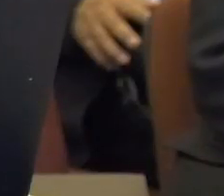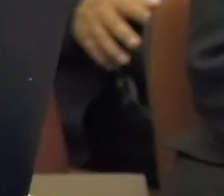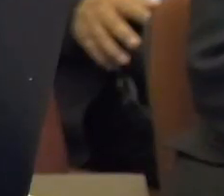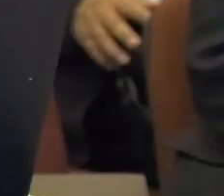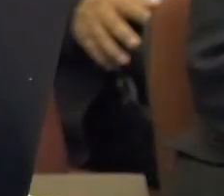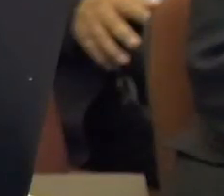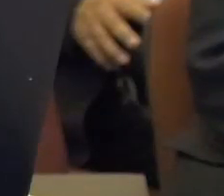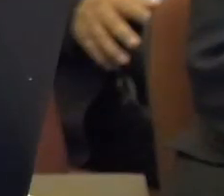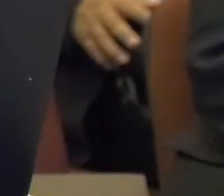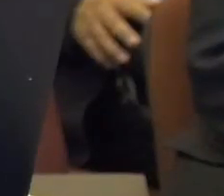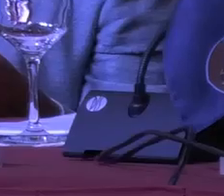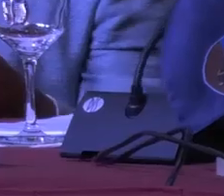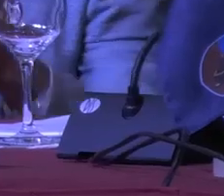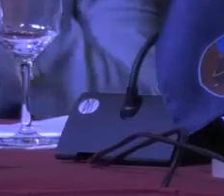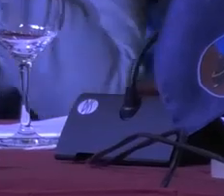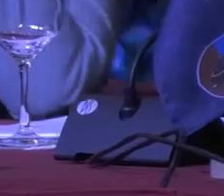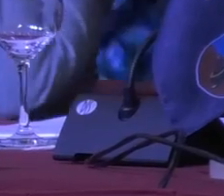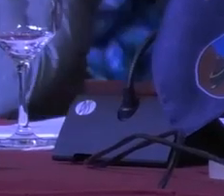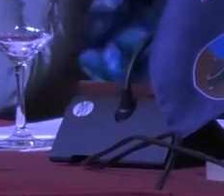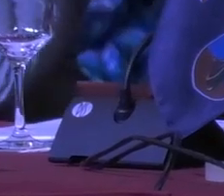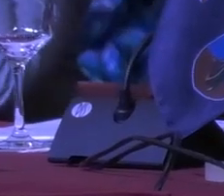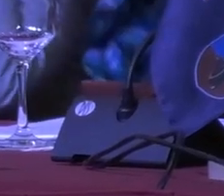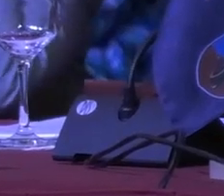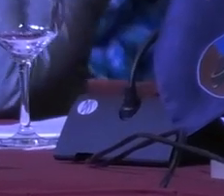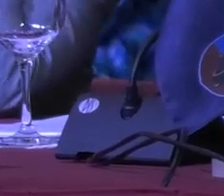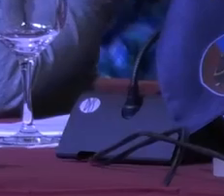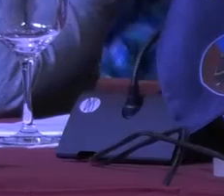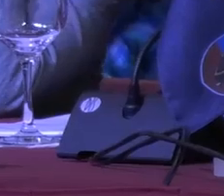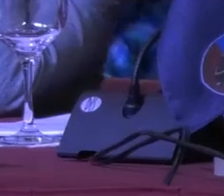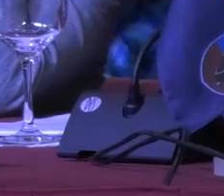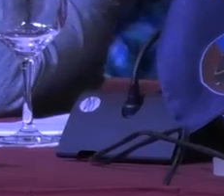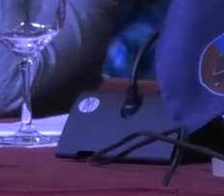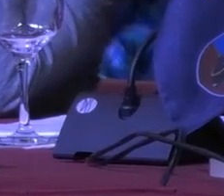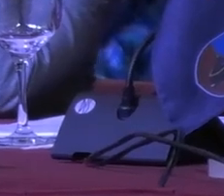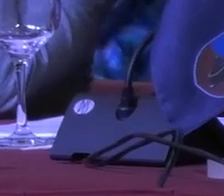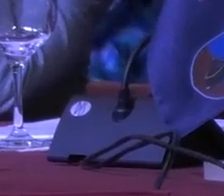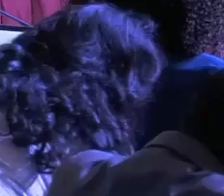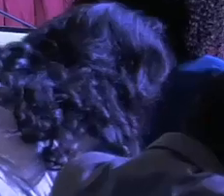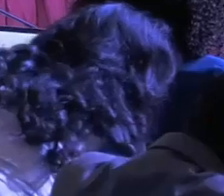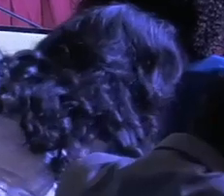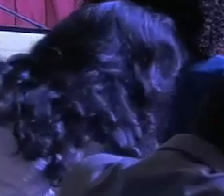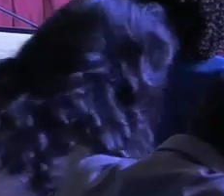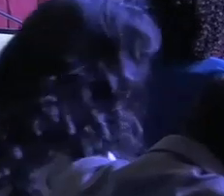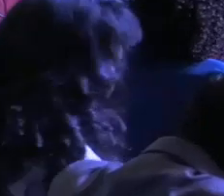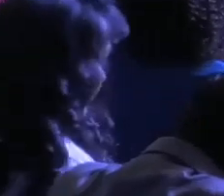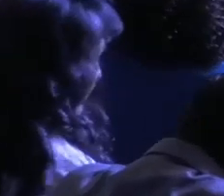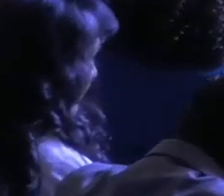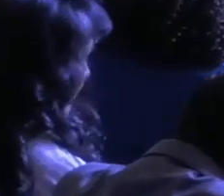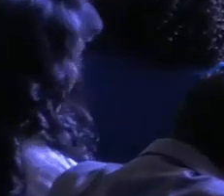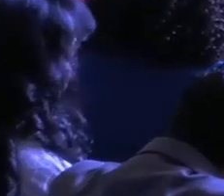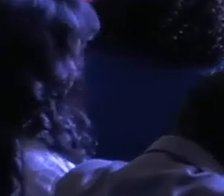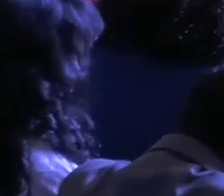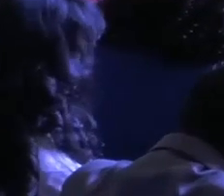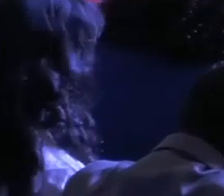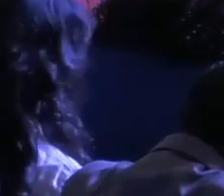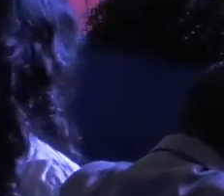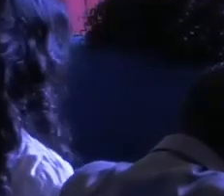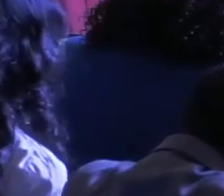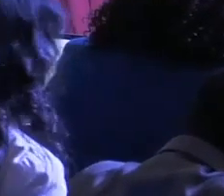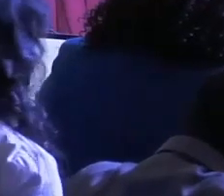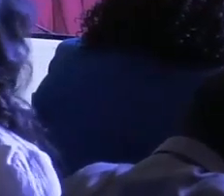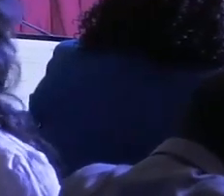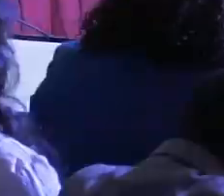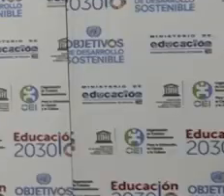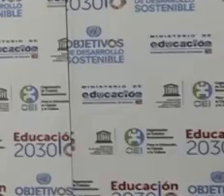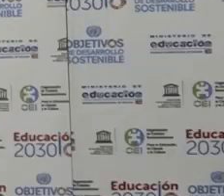formación permanente de los docentes, pero también es estabilidad laboral y derechos laborales, especialmente